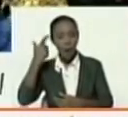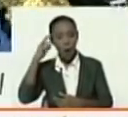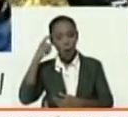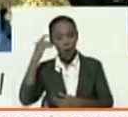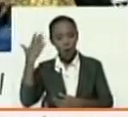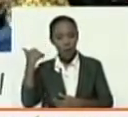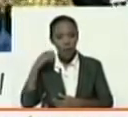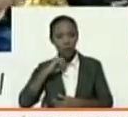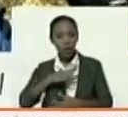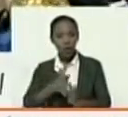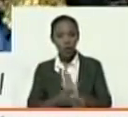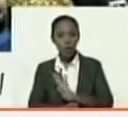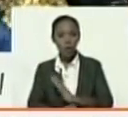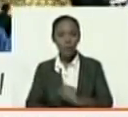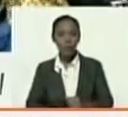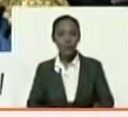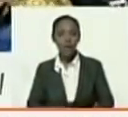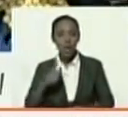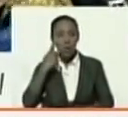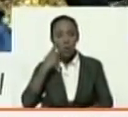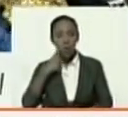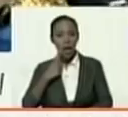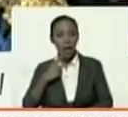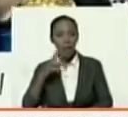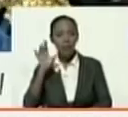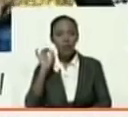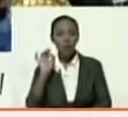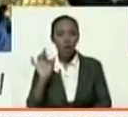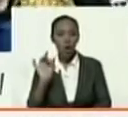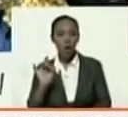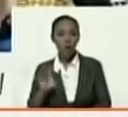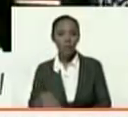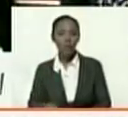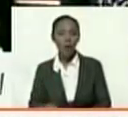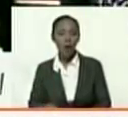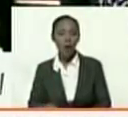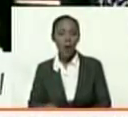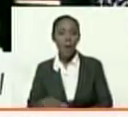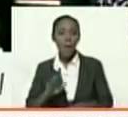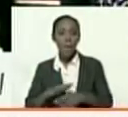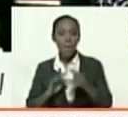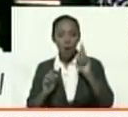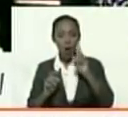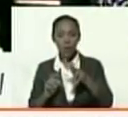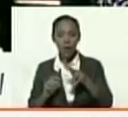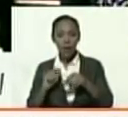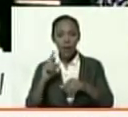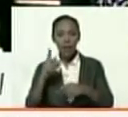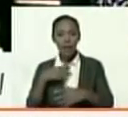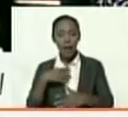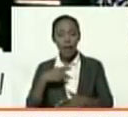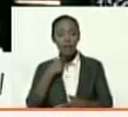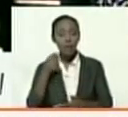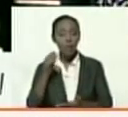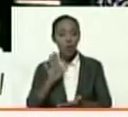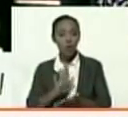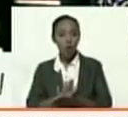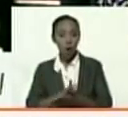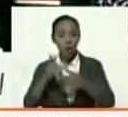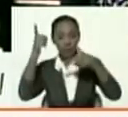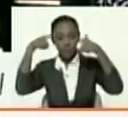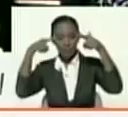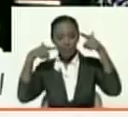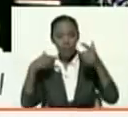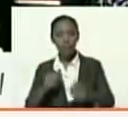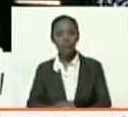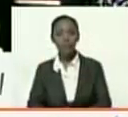nosotros, con sus lágrimas y su dolor por la partida de un hermano, de un amigo, de un padre, de Hugo Chávez.